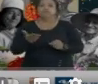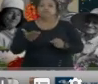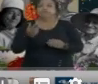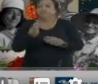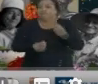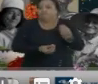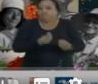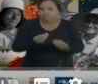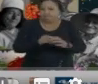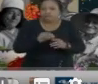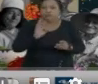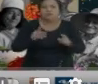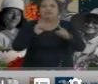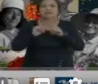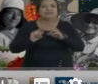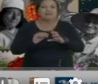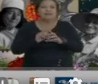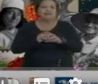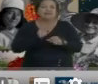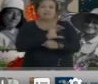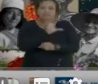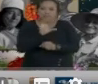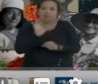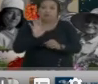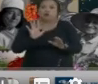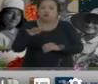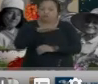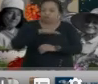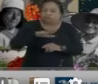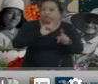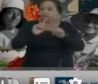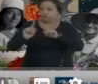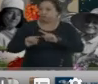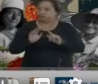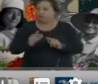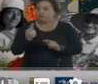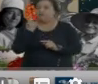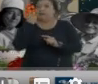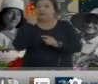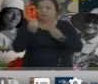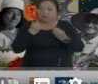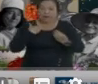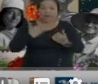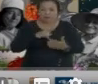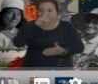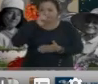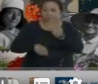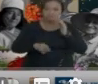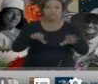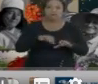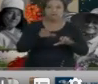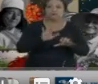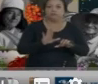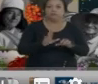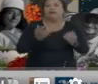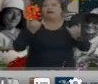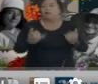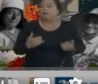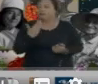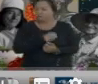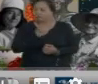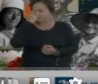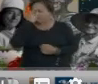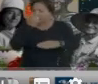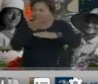otras épocas y en otros lugares entonces creo que esta esta mirada y esta voz se tiene que poner en valor no y y para